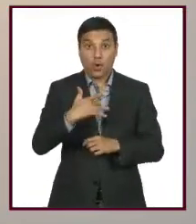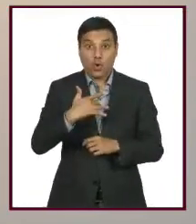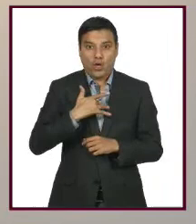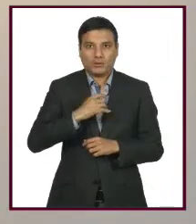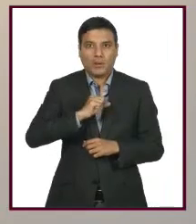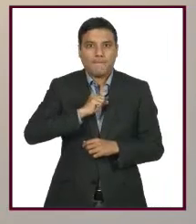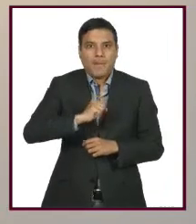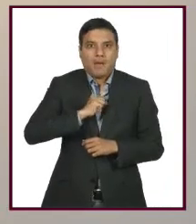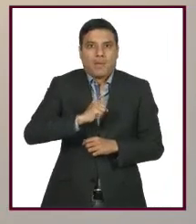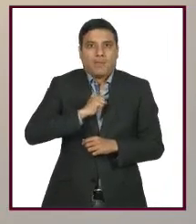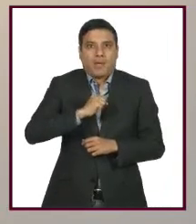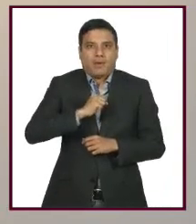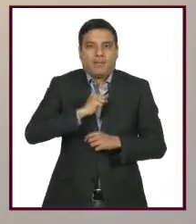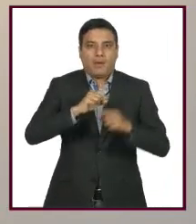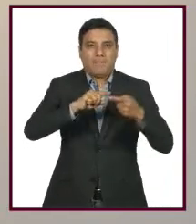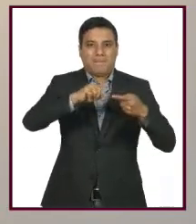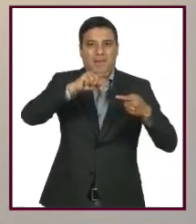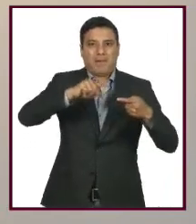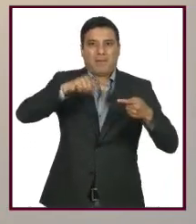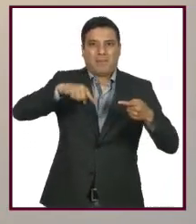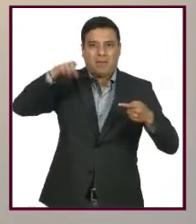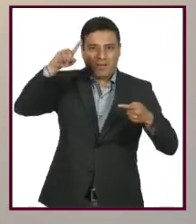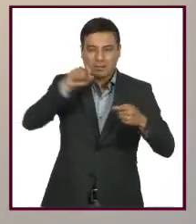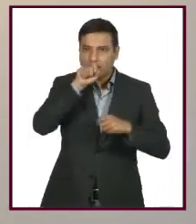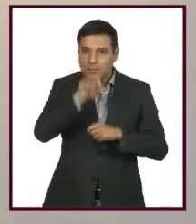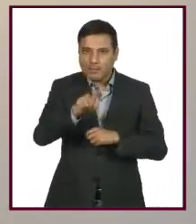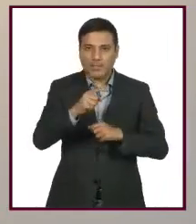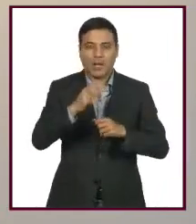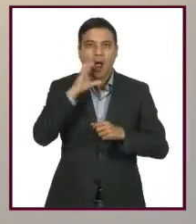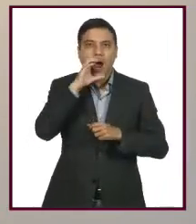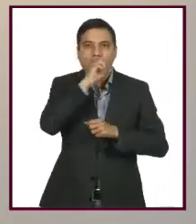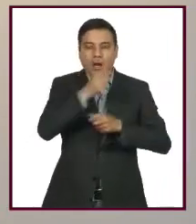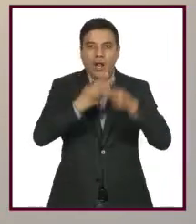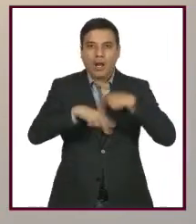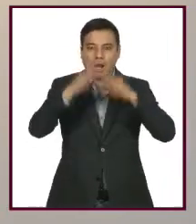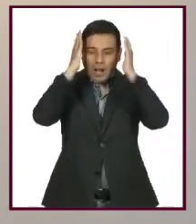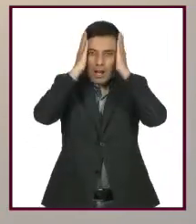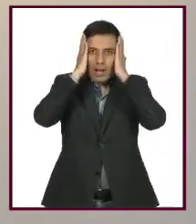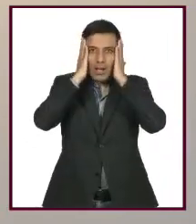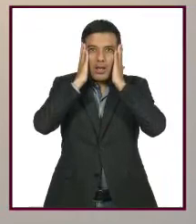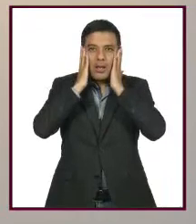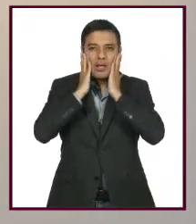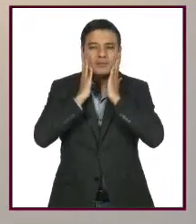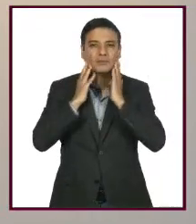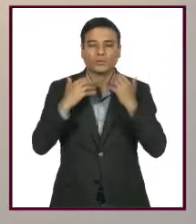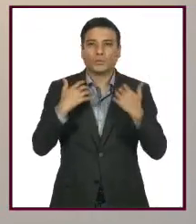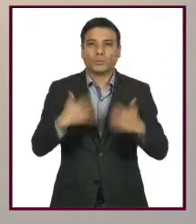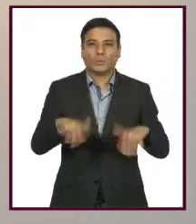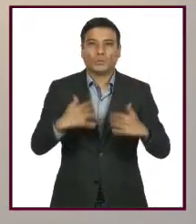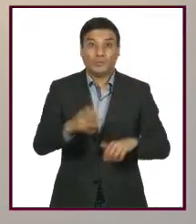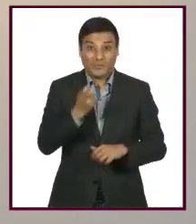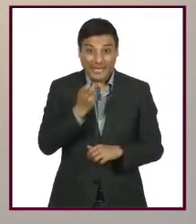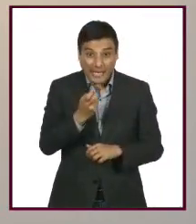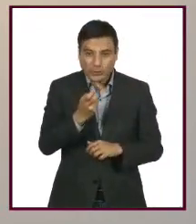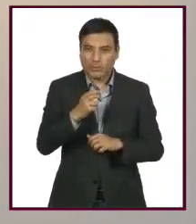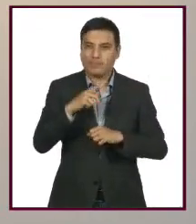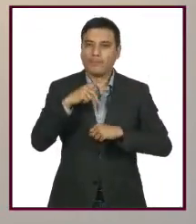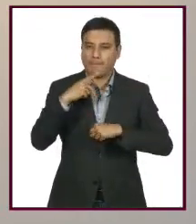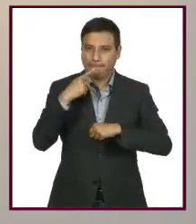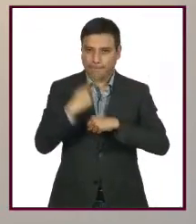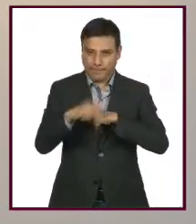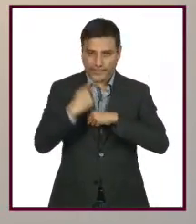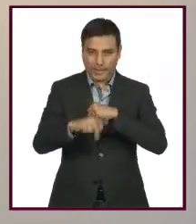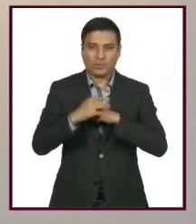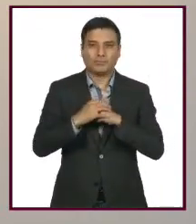cardíaca, tienen mucho calor, sudan mucho y pues todo este desbalance pues es peligroso, ¿no? Y puede